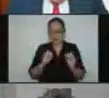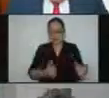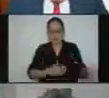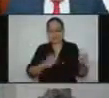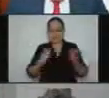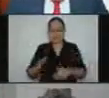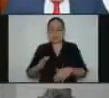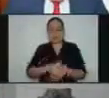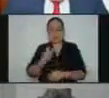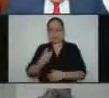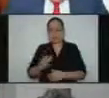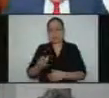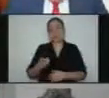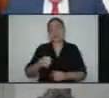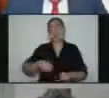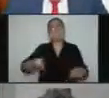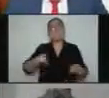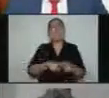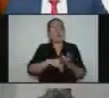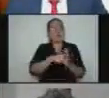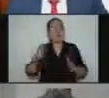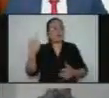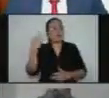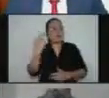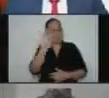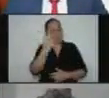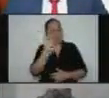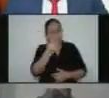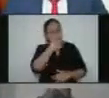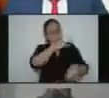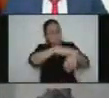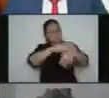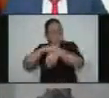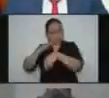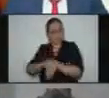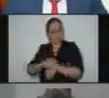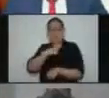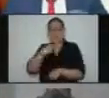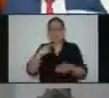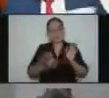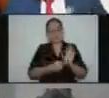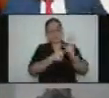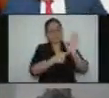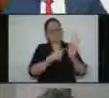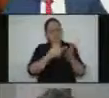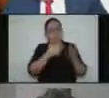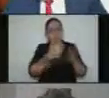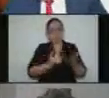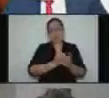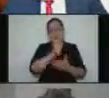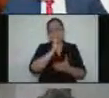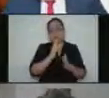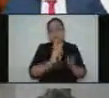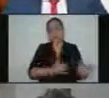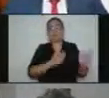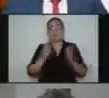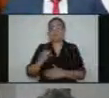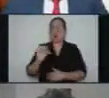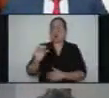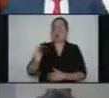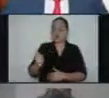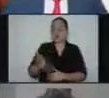medios periodísticos que publicaron estas notas. 11. Se propone como